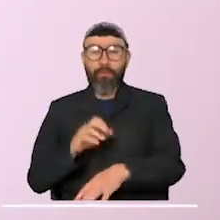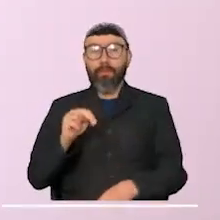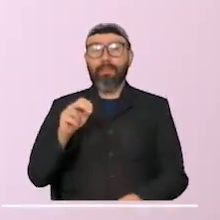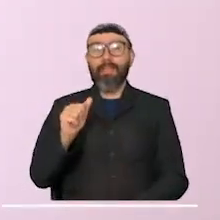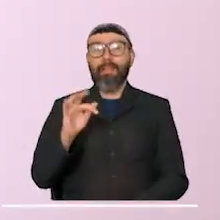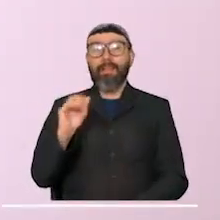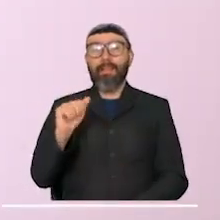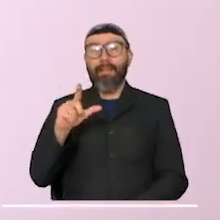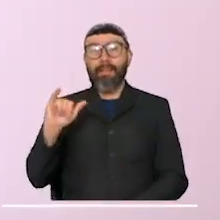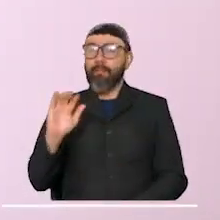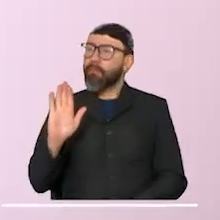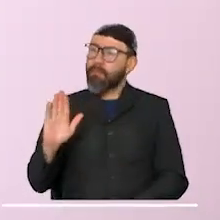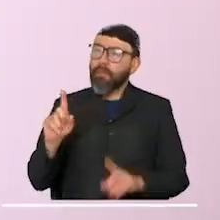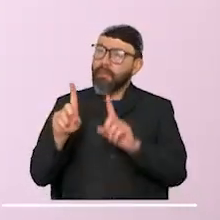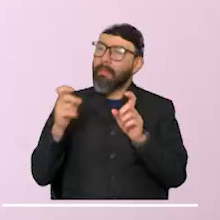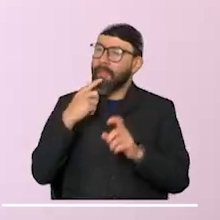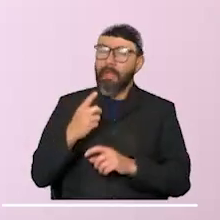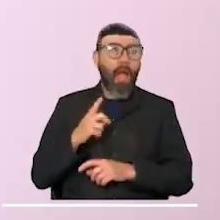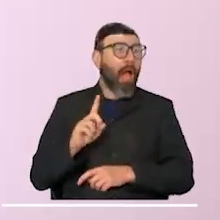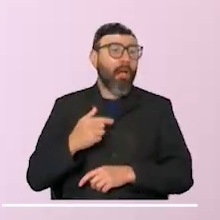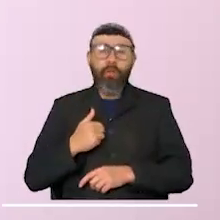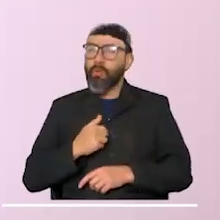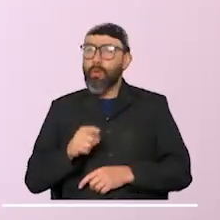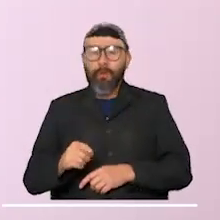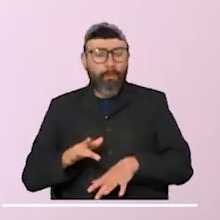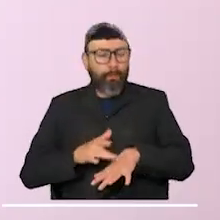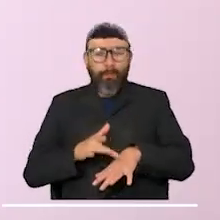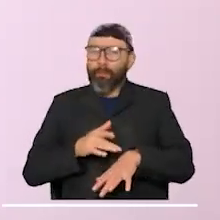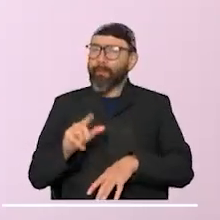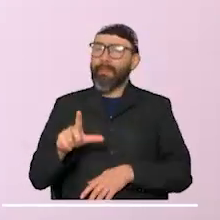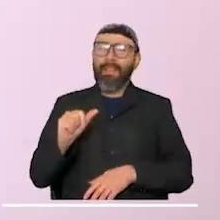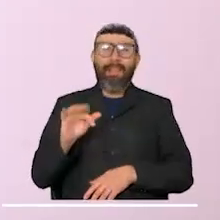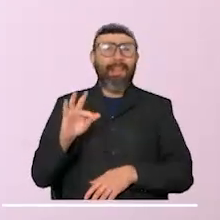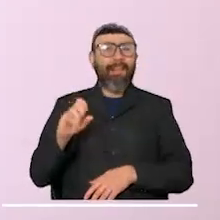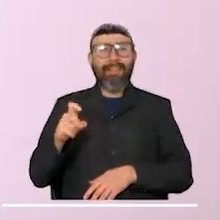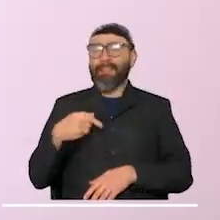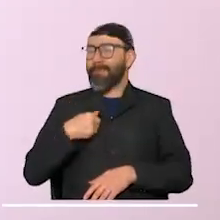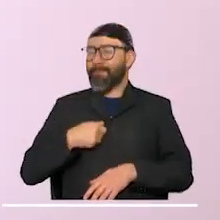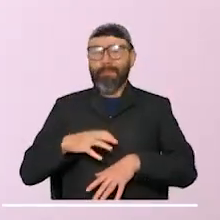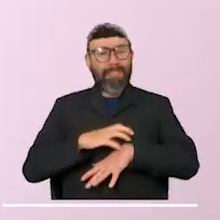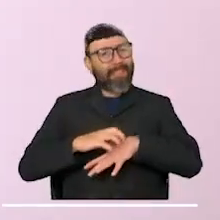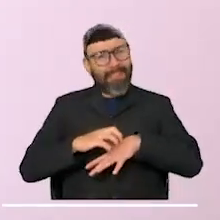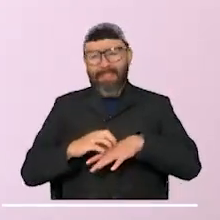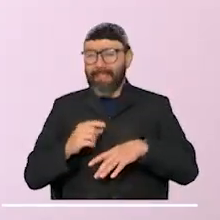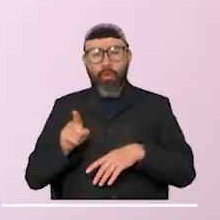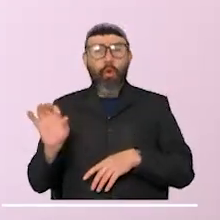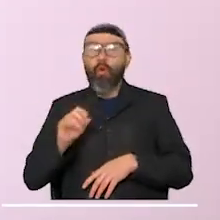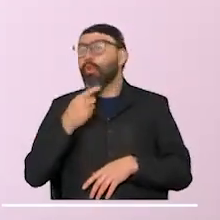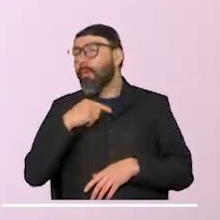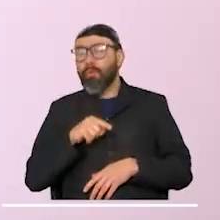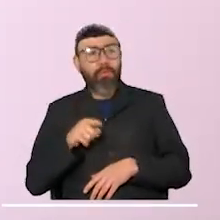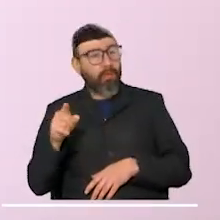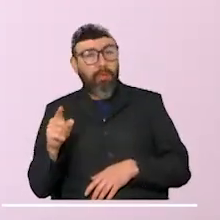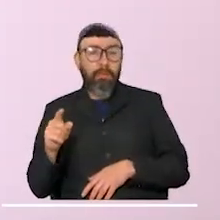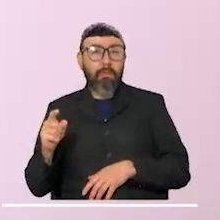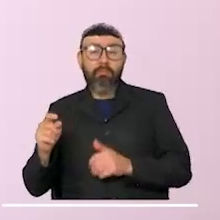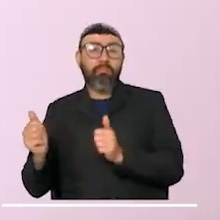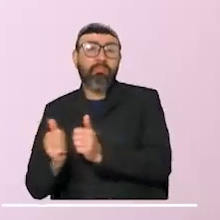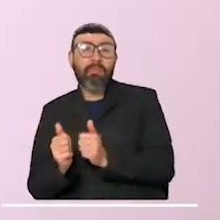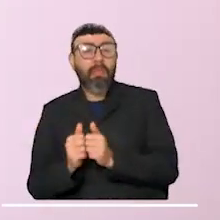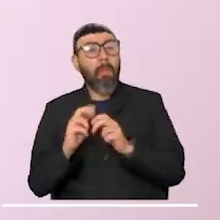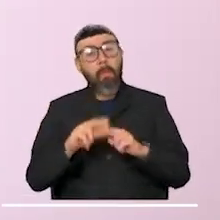es respecto al tema por ejemplo dice no es que soy alérgica látex definitivamente no me gusta porque mi pareja no siente agrado Entonces